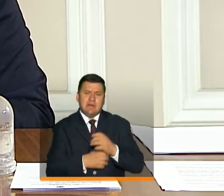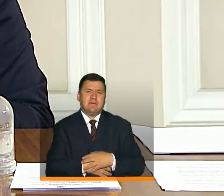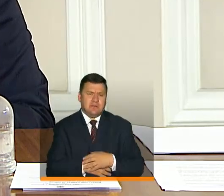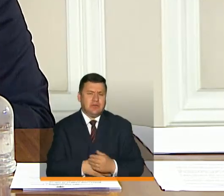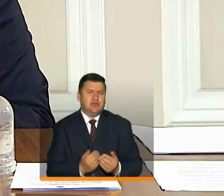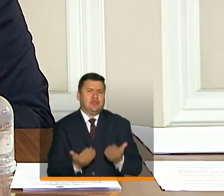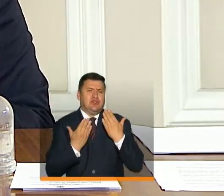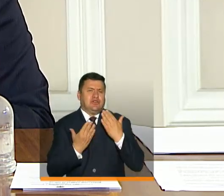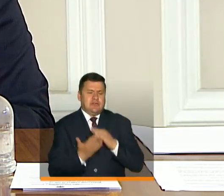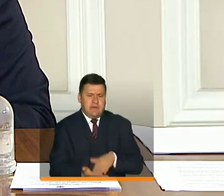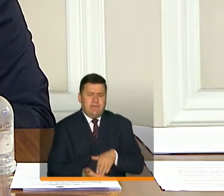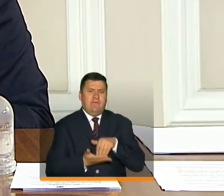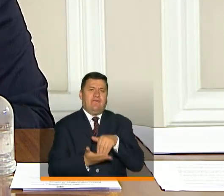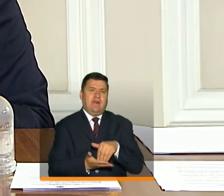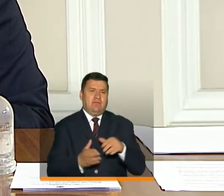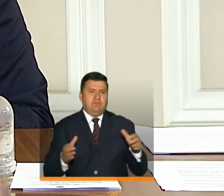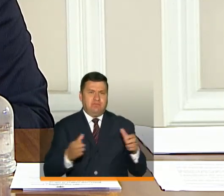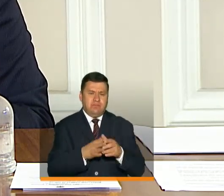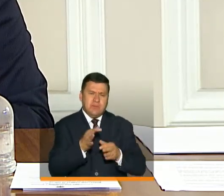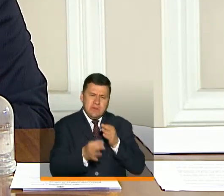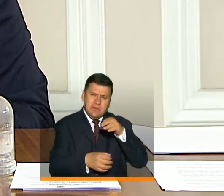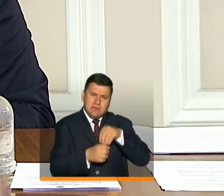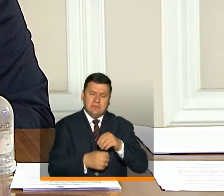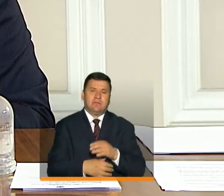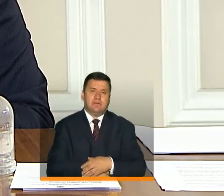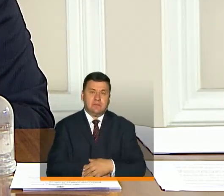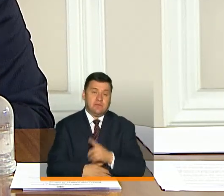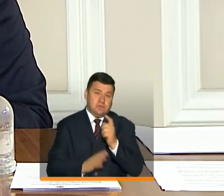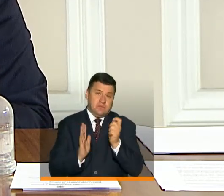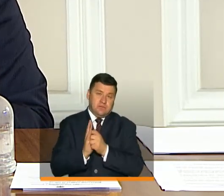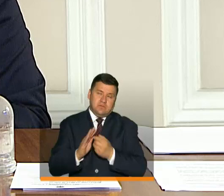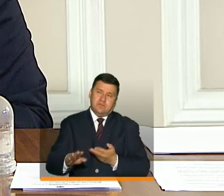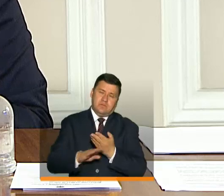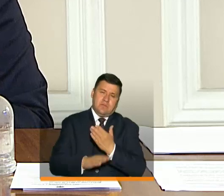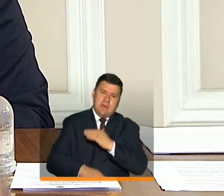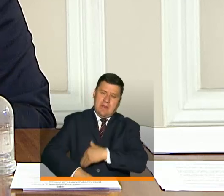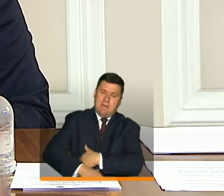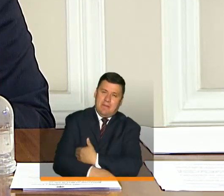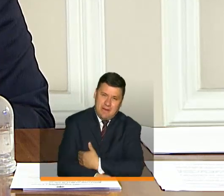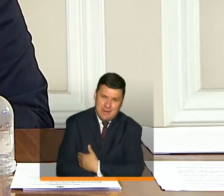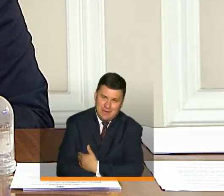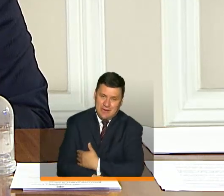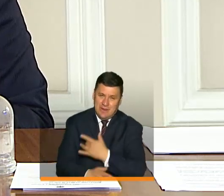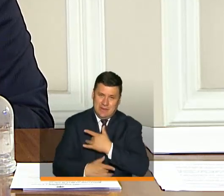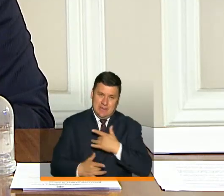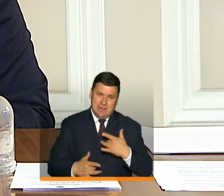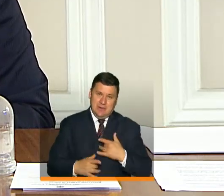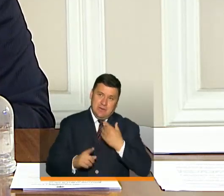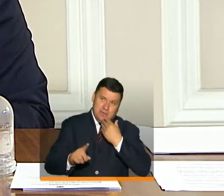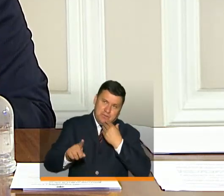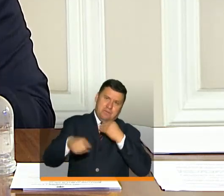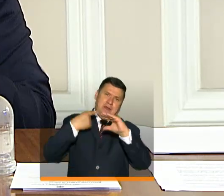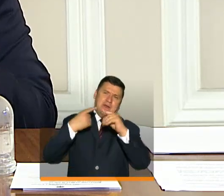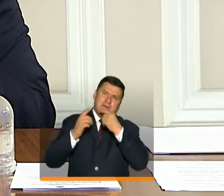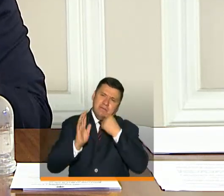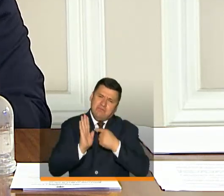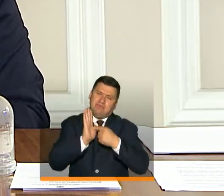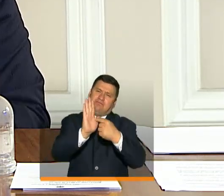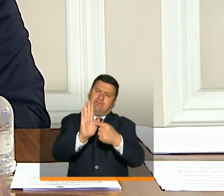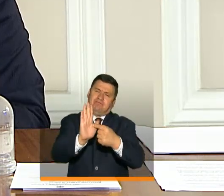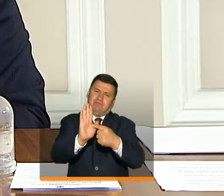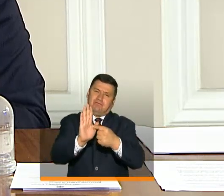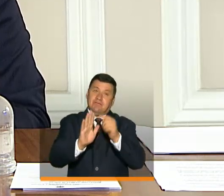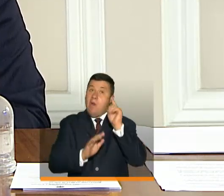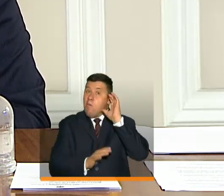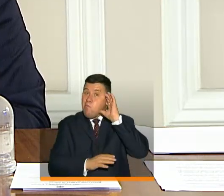que permitan fortalecer las unidades de cuidado crítico. Por eso le he pedido al ministro que hoy nos envíe un mensaje